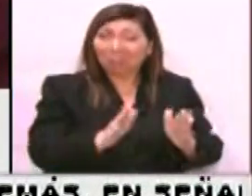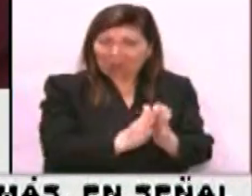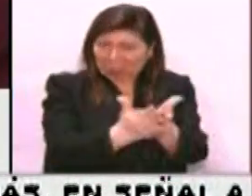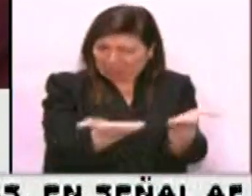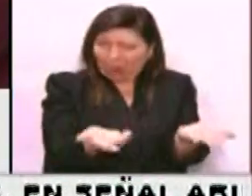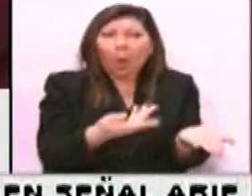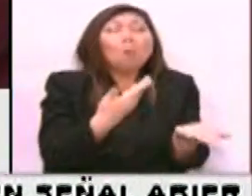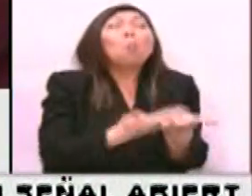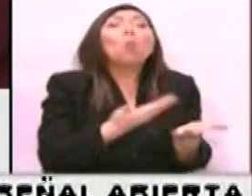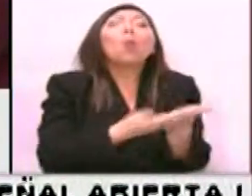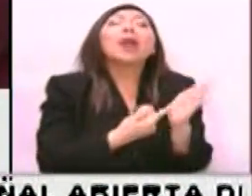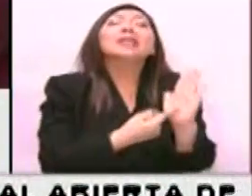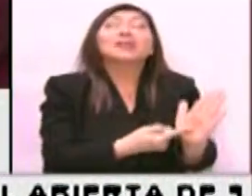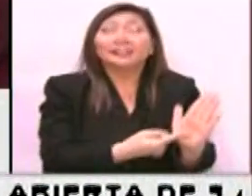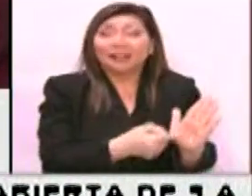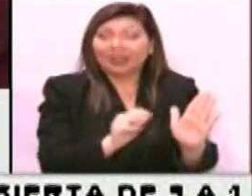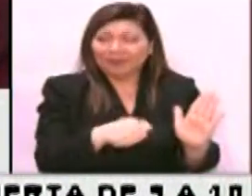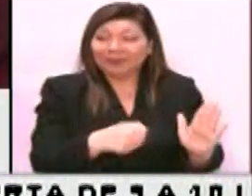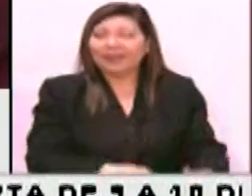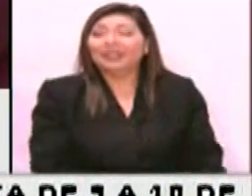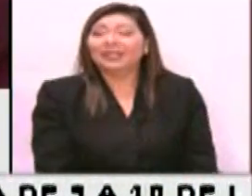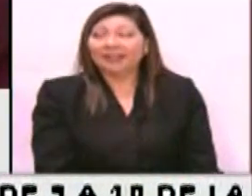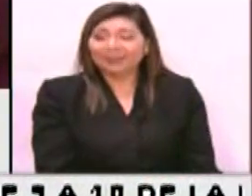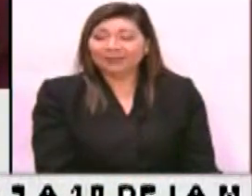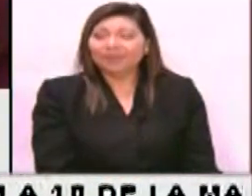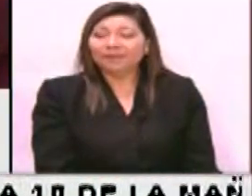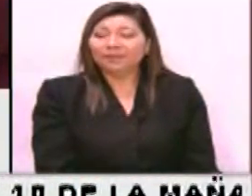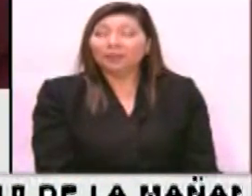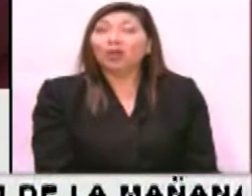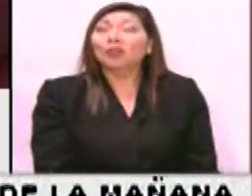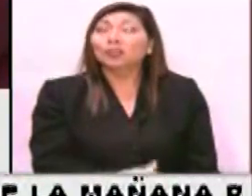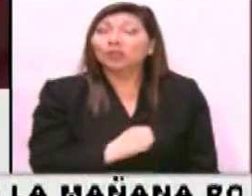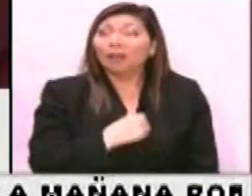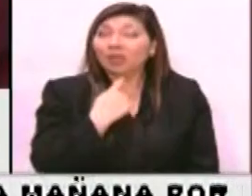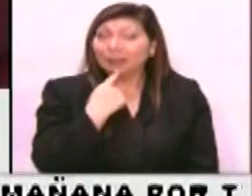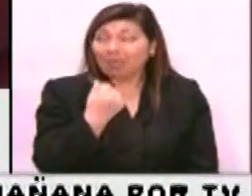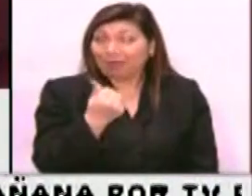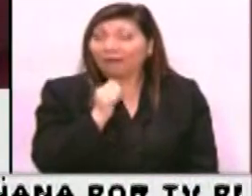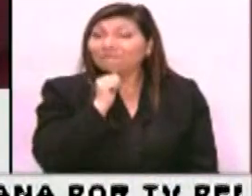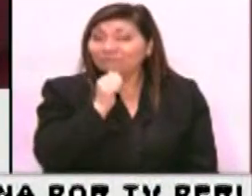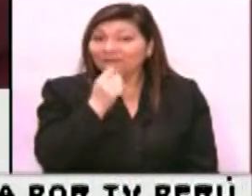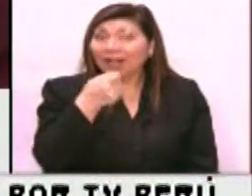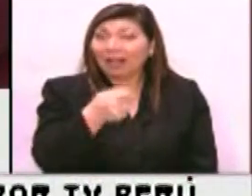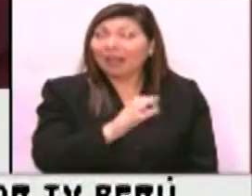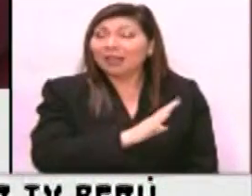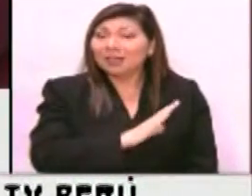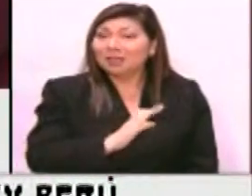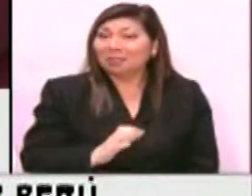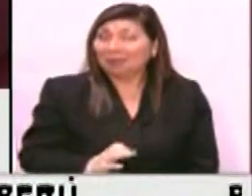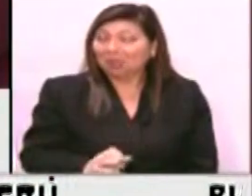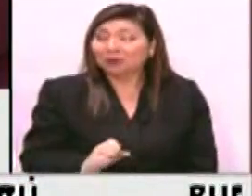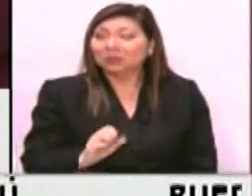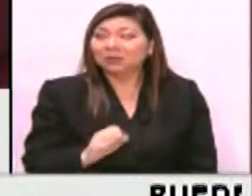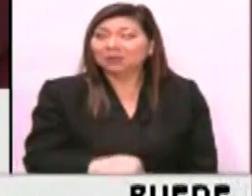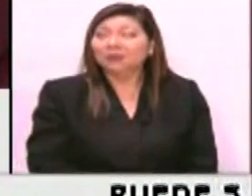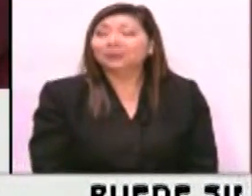cuentas y que diga, efectivamente, yo hago eso. Yo le debo plata al Estado de mala